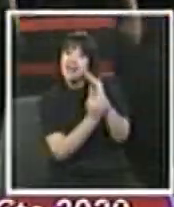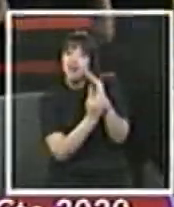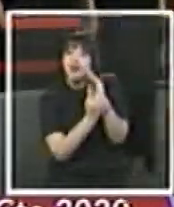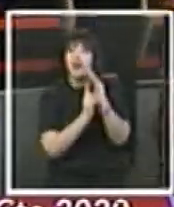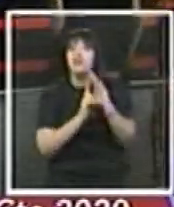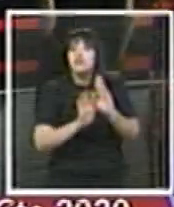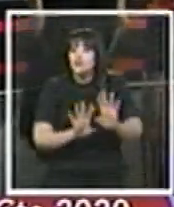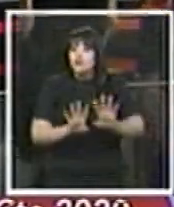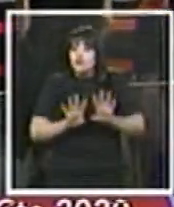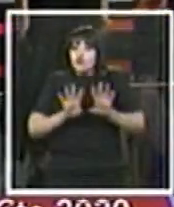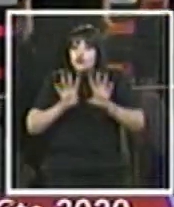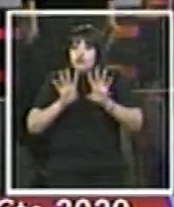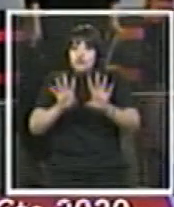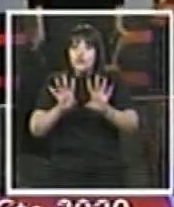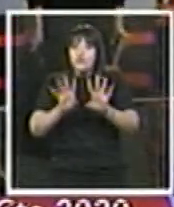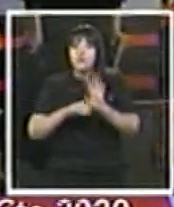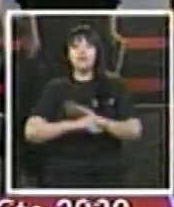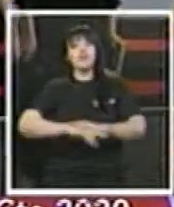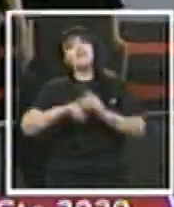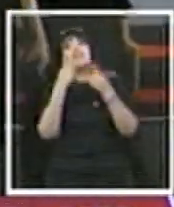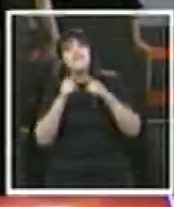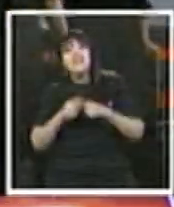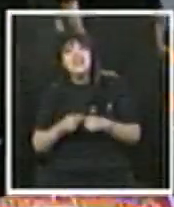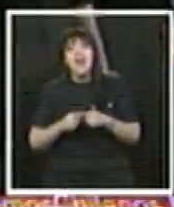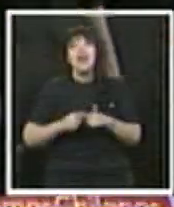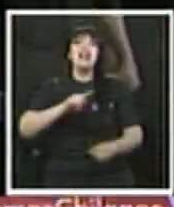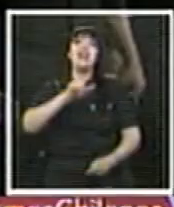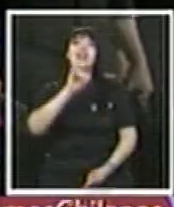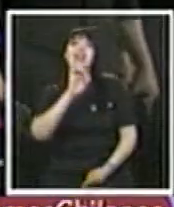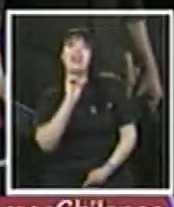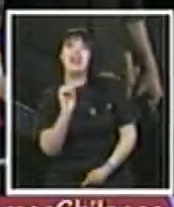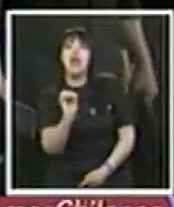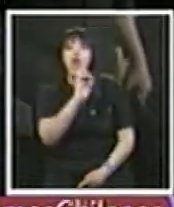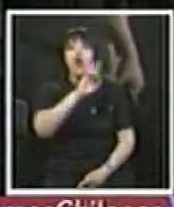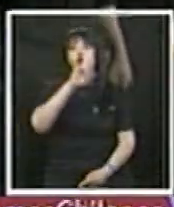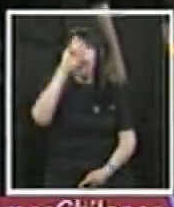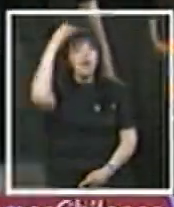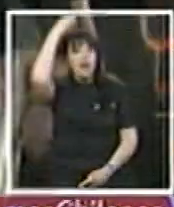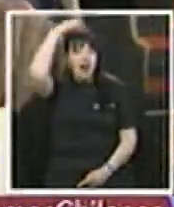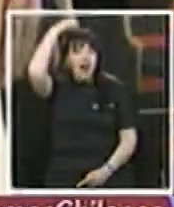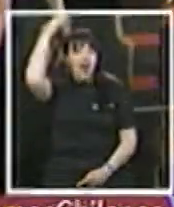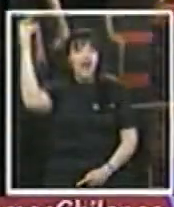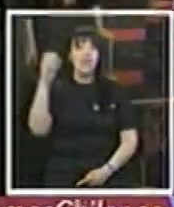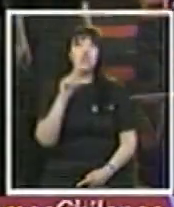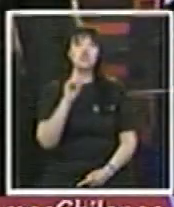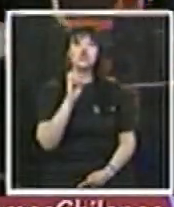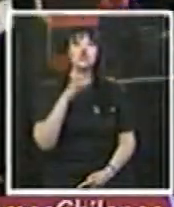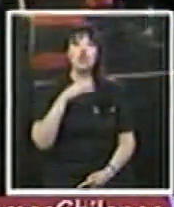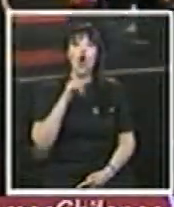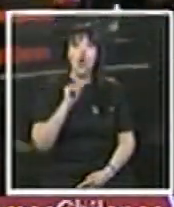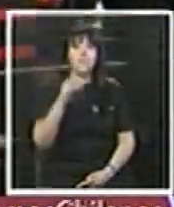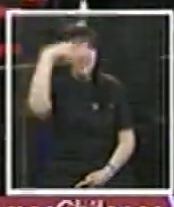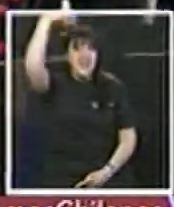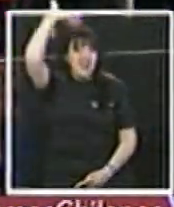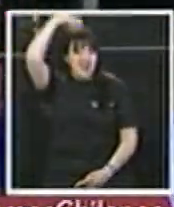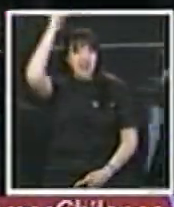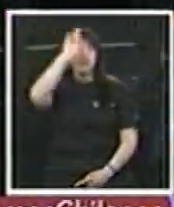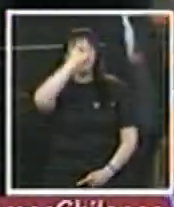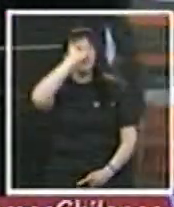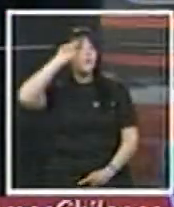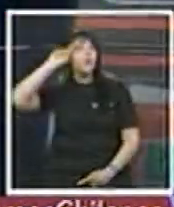a Jordan, Leo Rey, la Sonora Palacios y la Sonora de Tommy Rey.